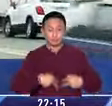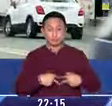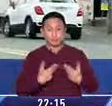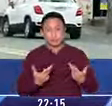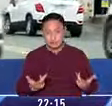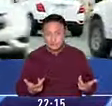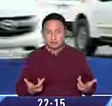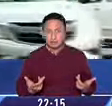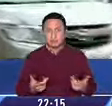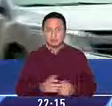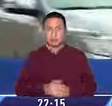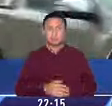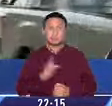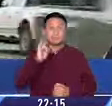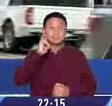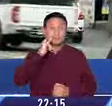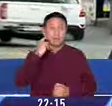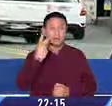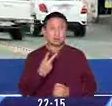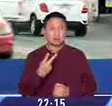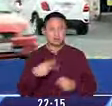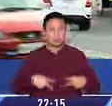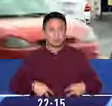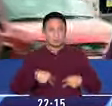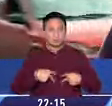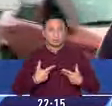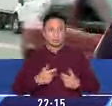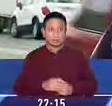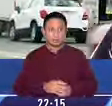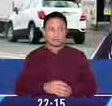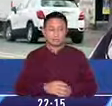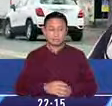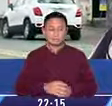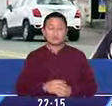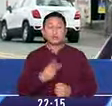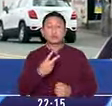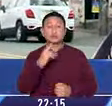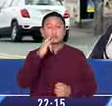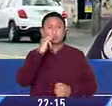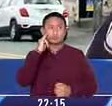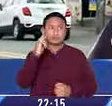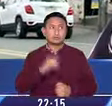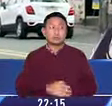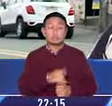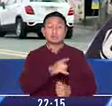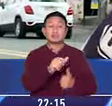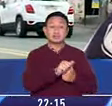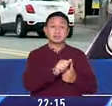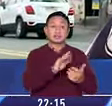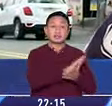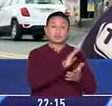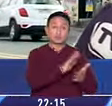están vivas, sí, las niñas son unas dos niñitas de una escuela